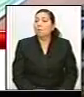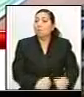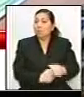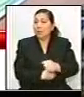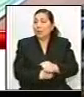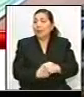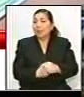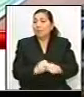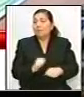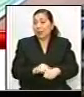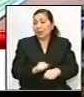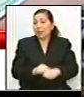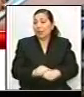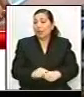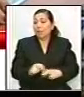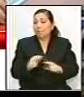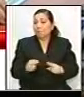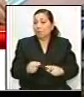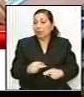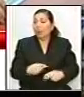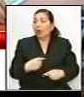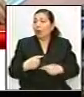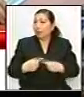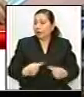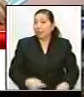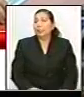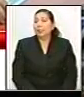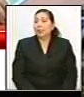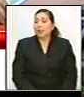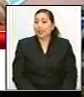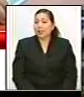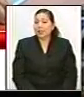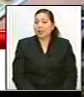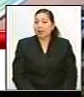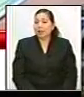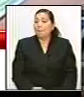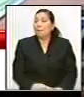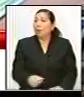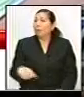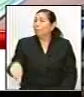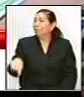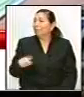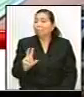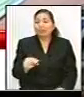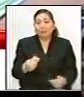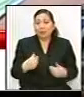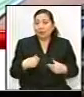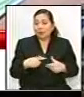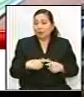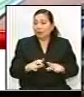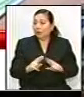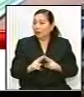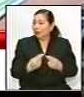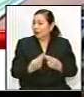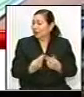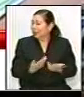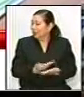Piedra estoy en la mesa de género, pero nosotros no tenemos local para